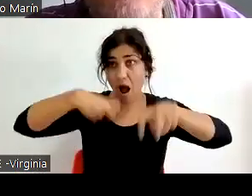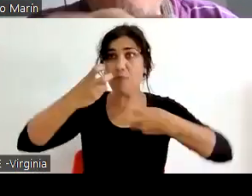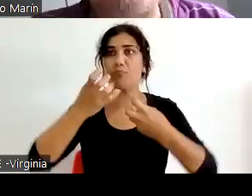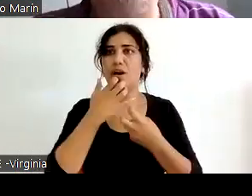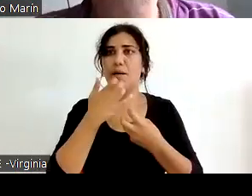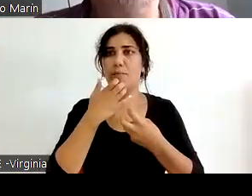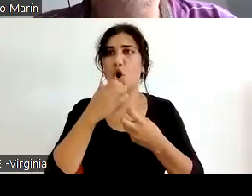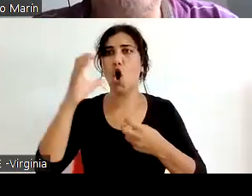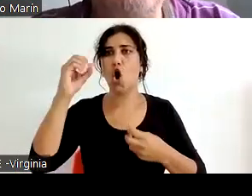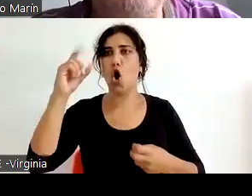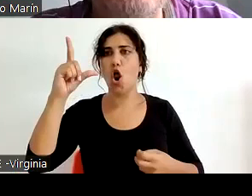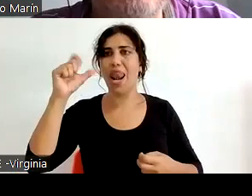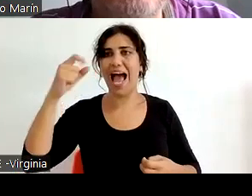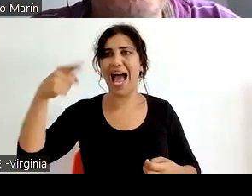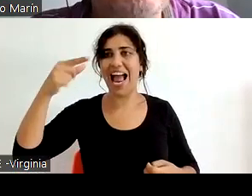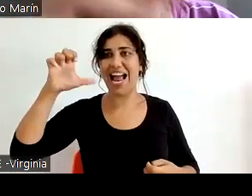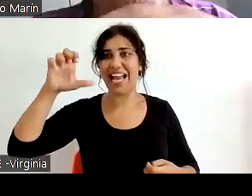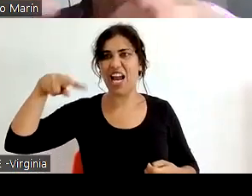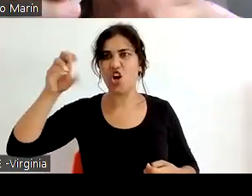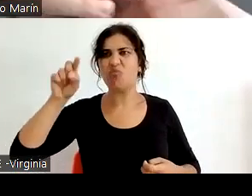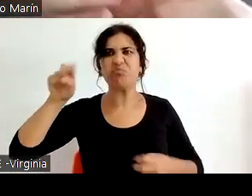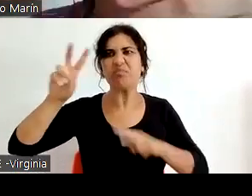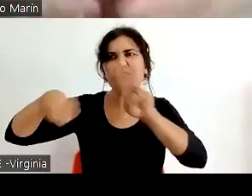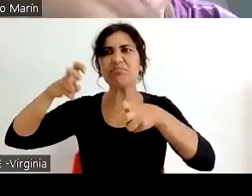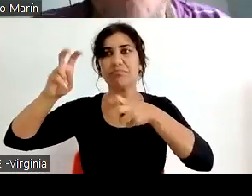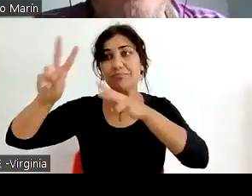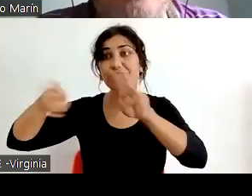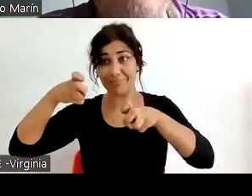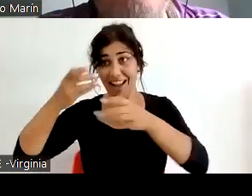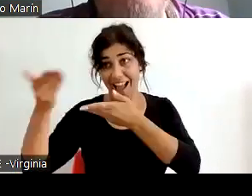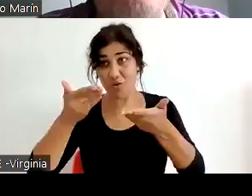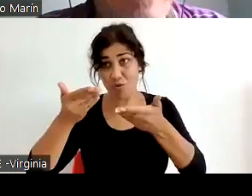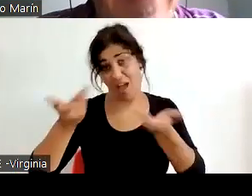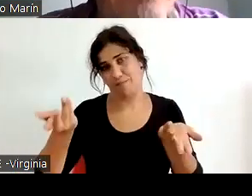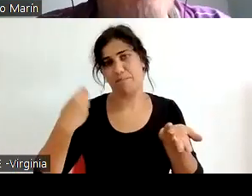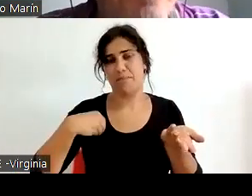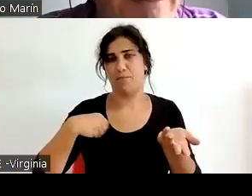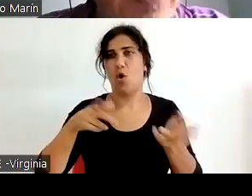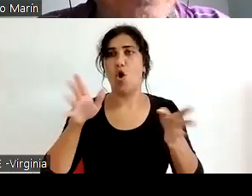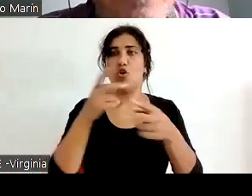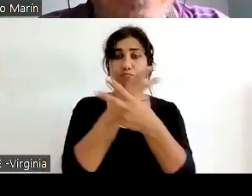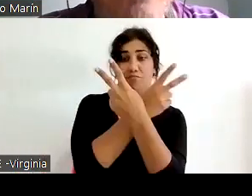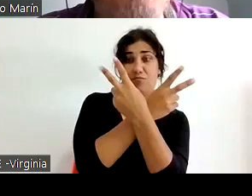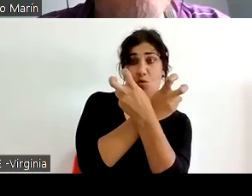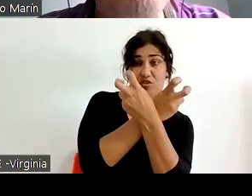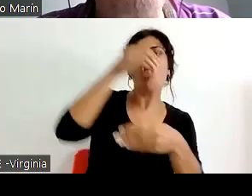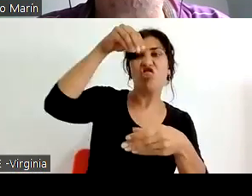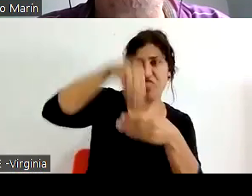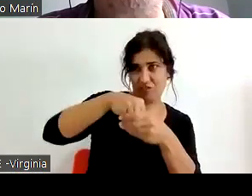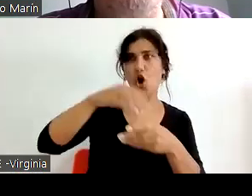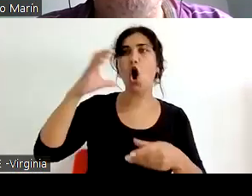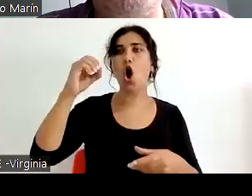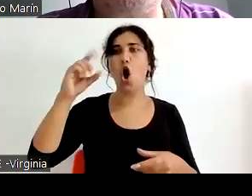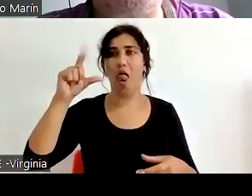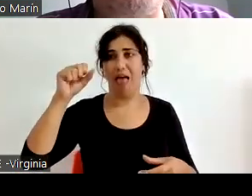del colágeno, que es uno de los es el esqueleto del esqueleto, valga la redundancia, es